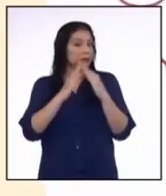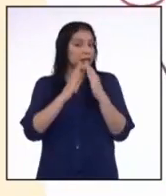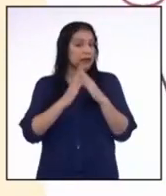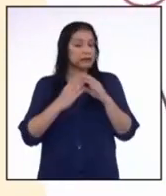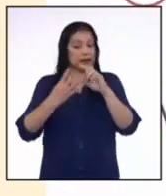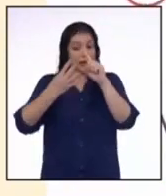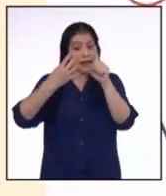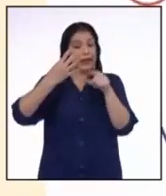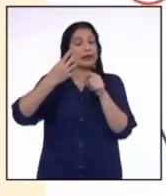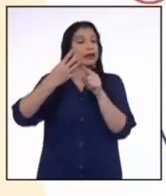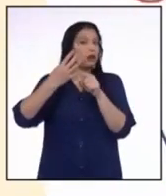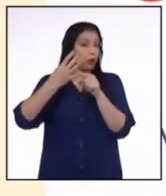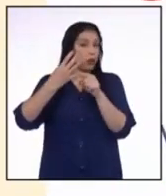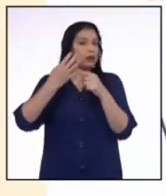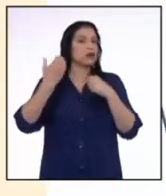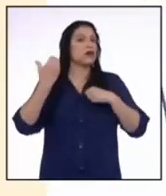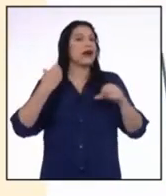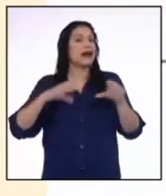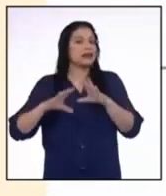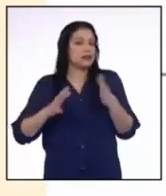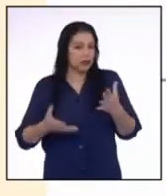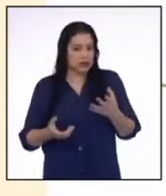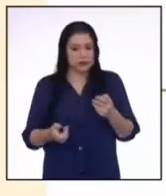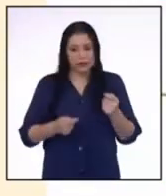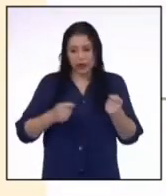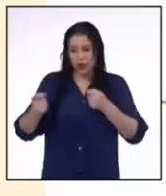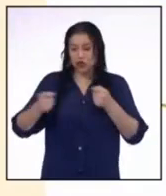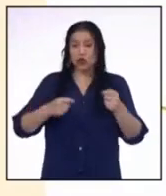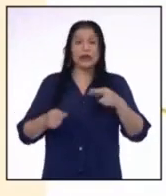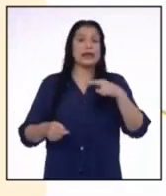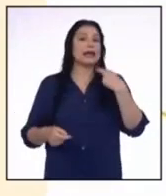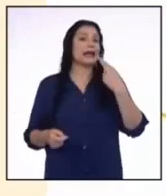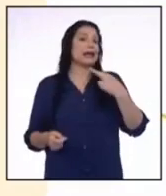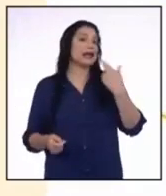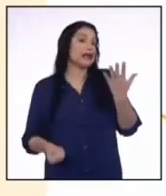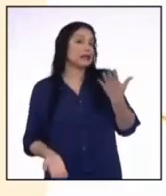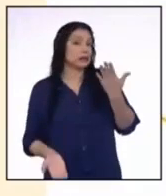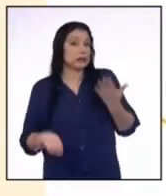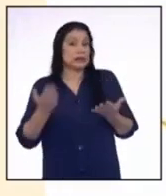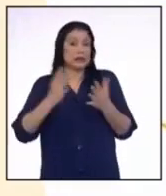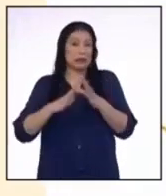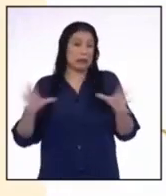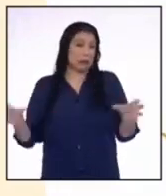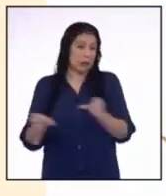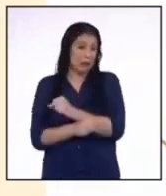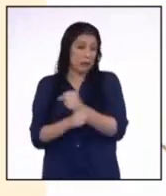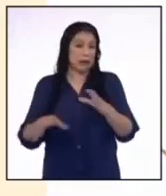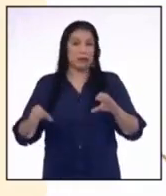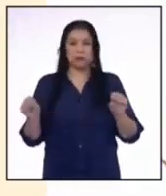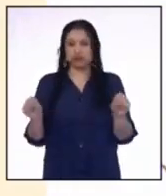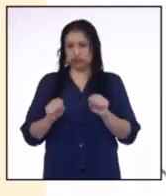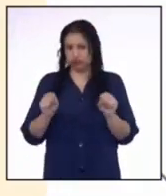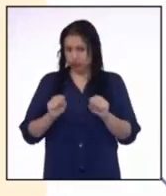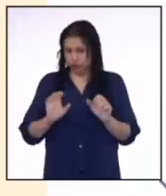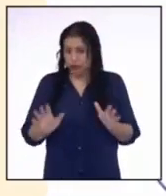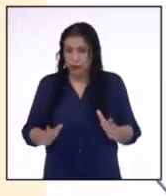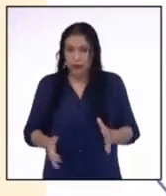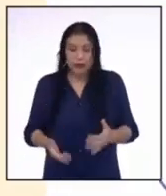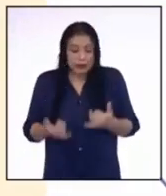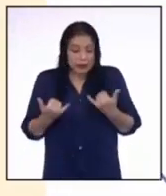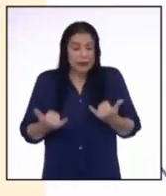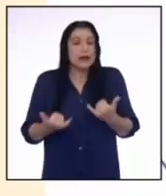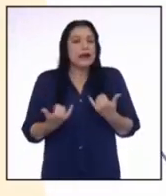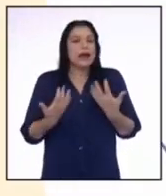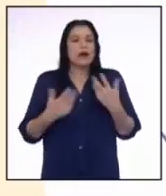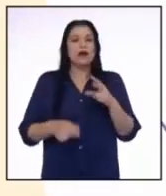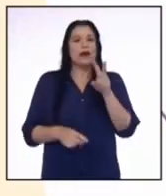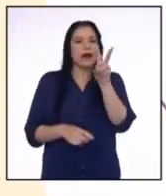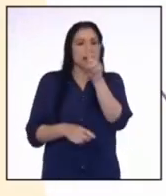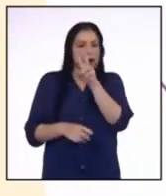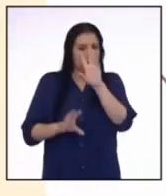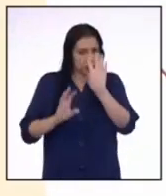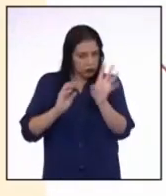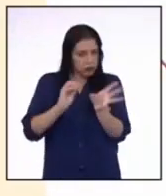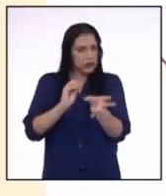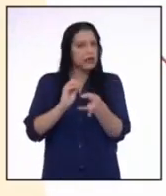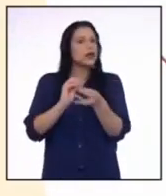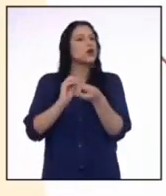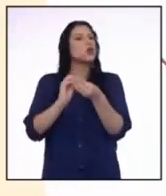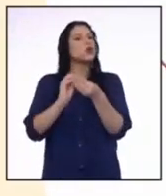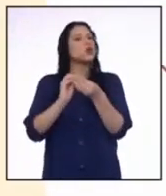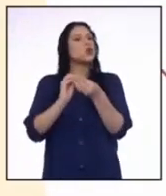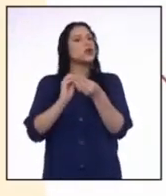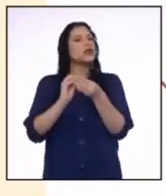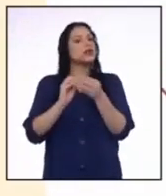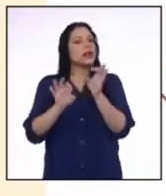punto 4, acciones para gestionar el riesgo de desastre por sismo, que ahora ya vemos incluido en